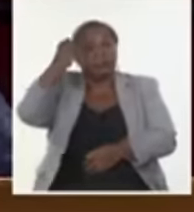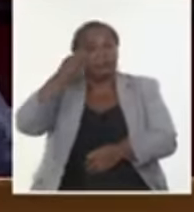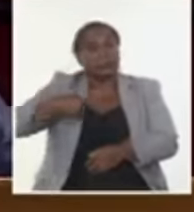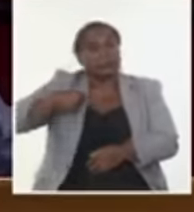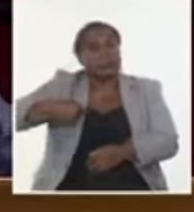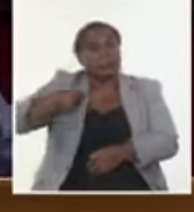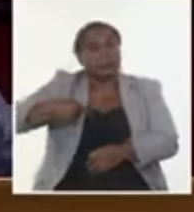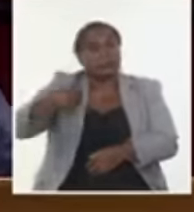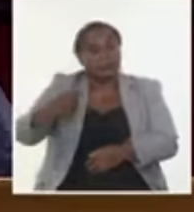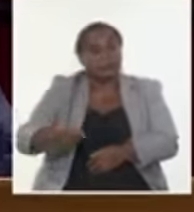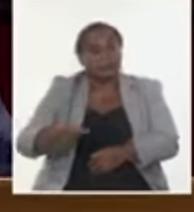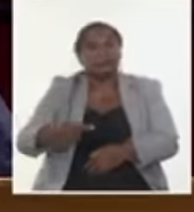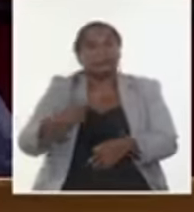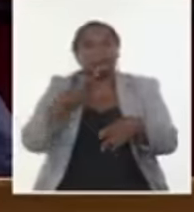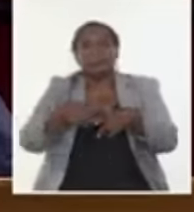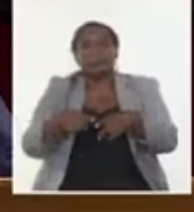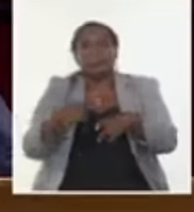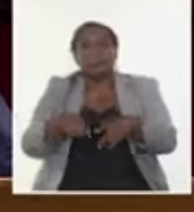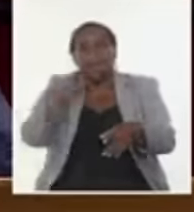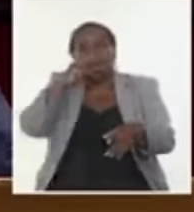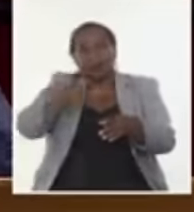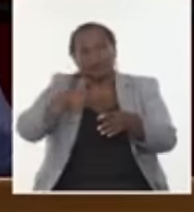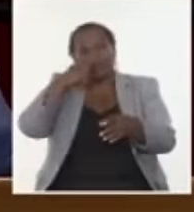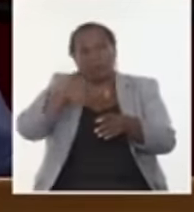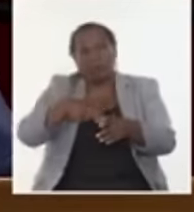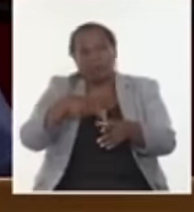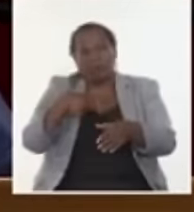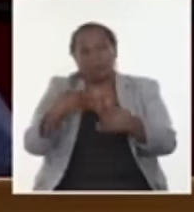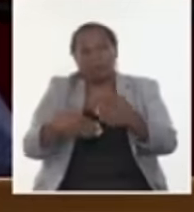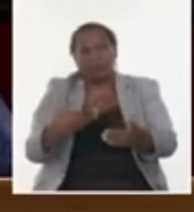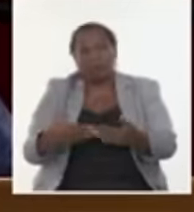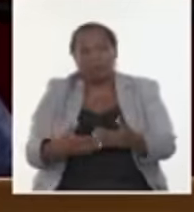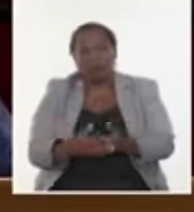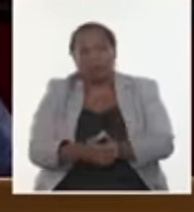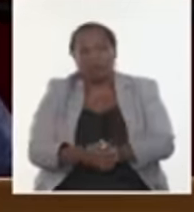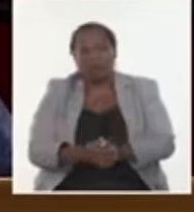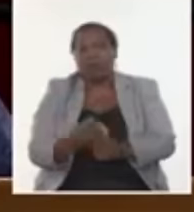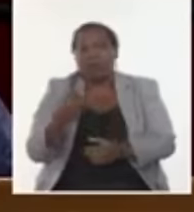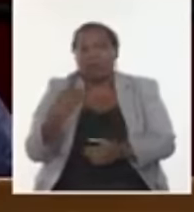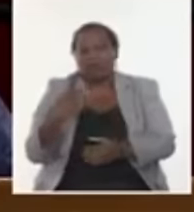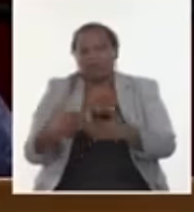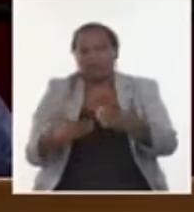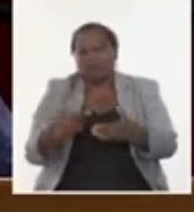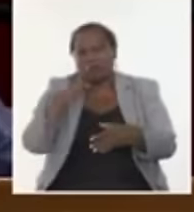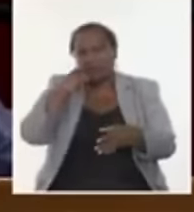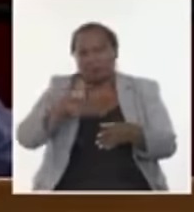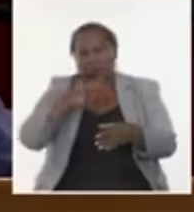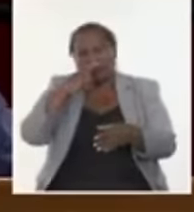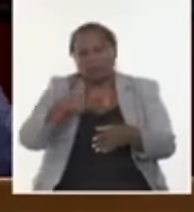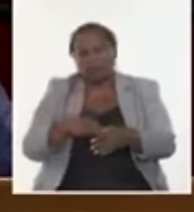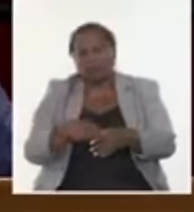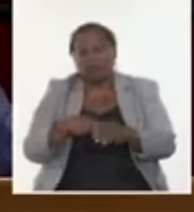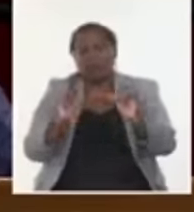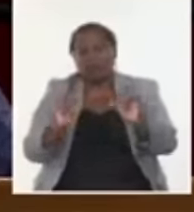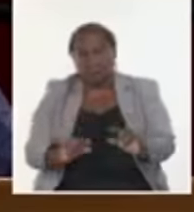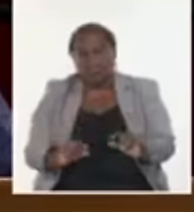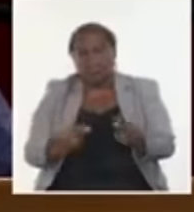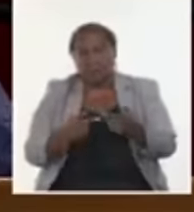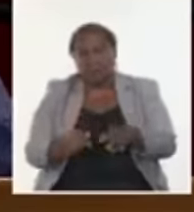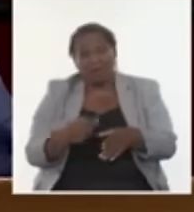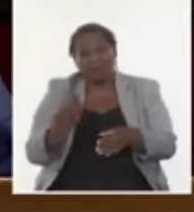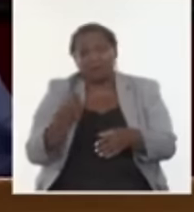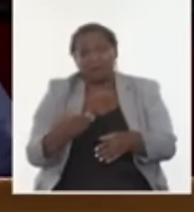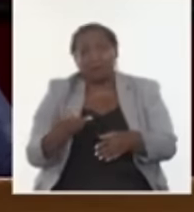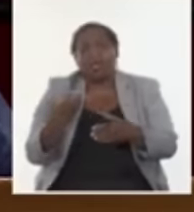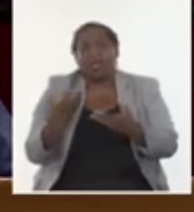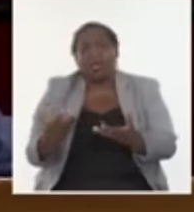hechos relacionados con el combustible, mucho desvío de combustible, a pesar de que hay poco, con las cargas,